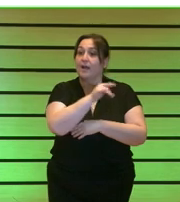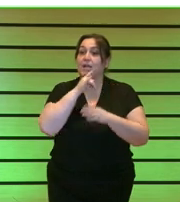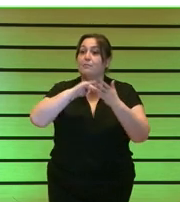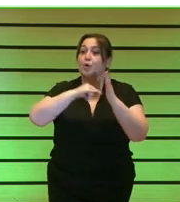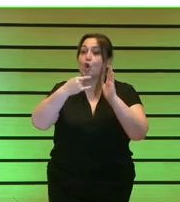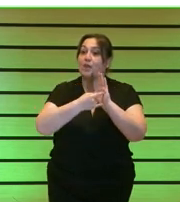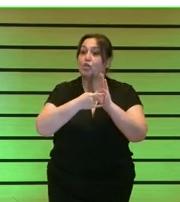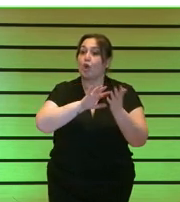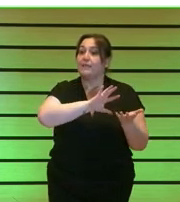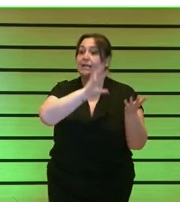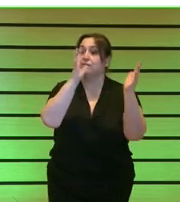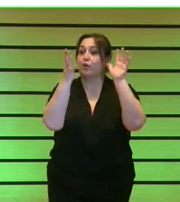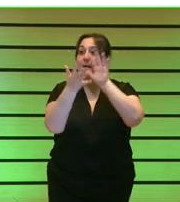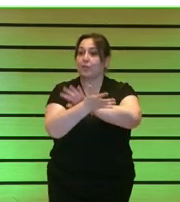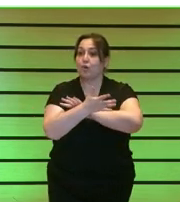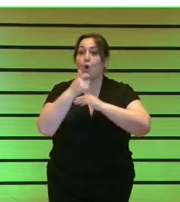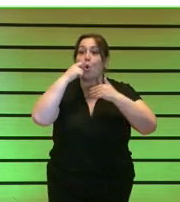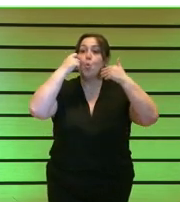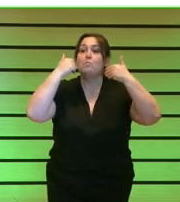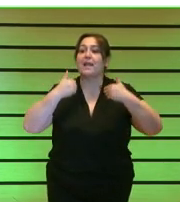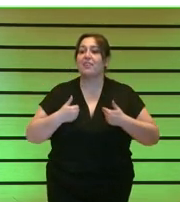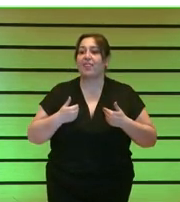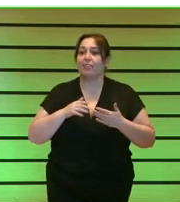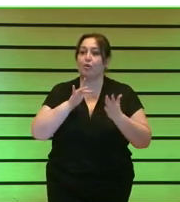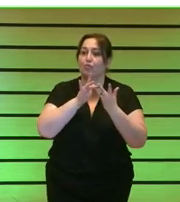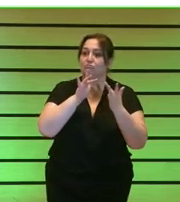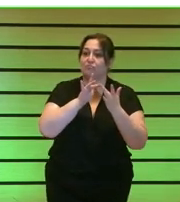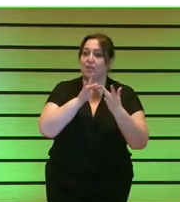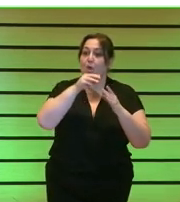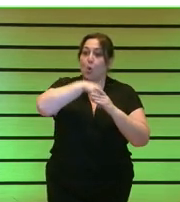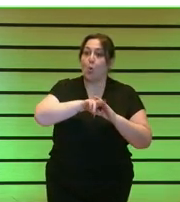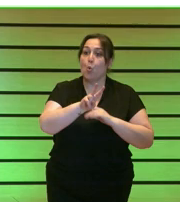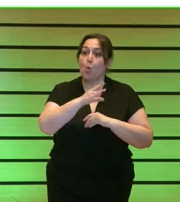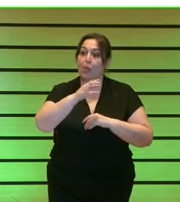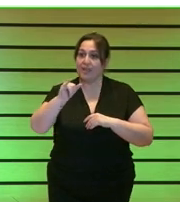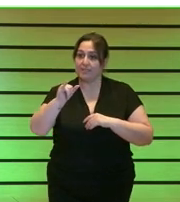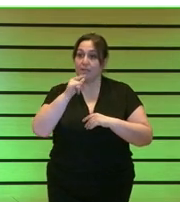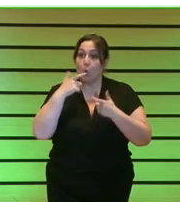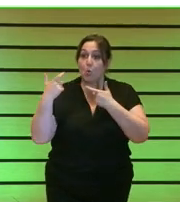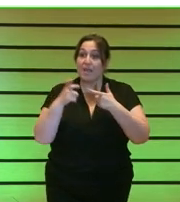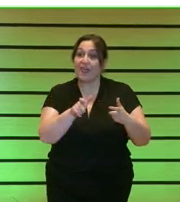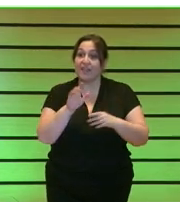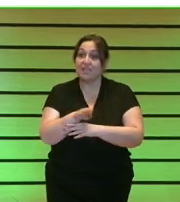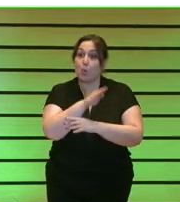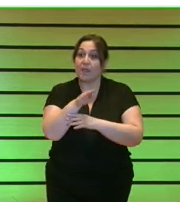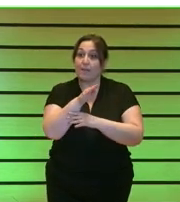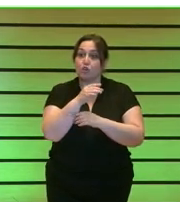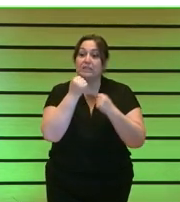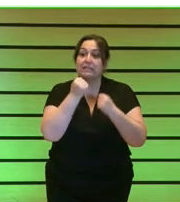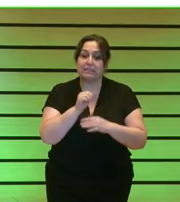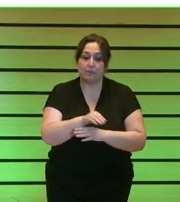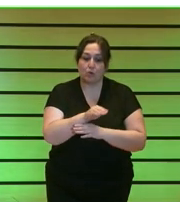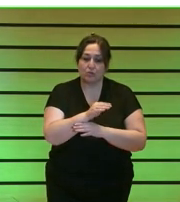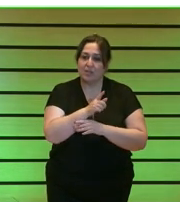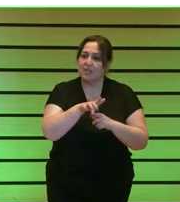proyecto de transformación humanizando las ucis vale las unidades de cuidados intensivos pues son internos entornos médicos